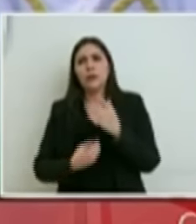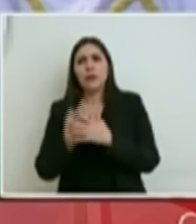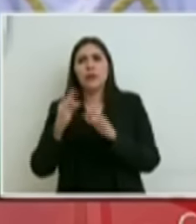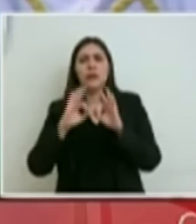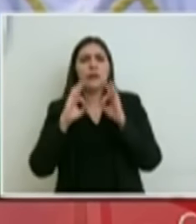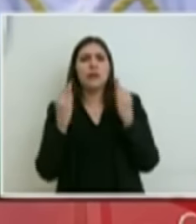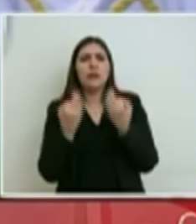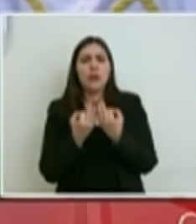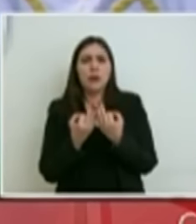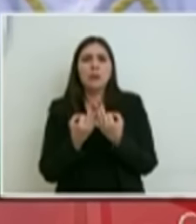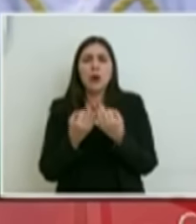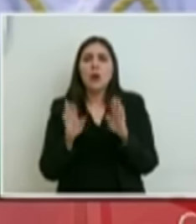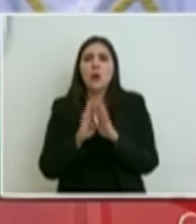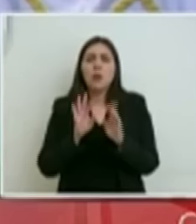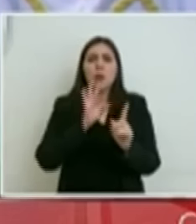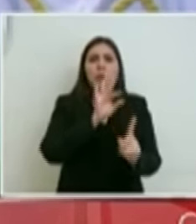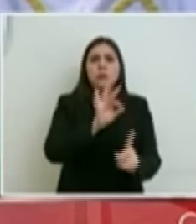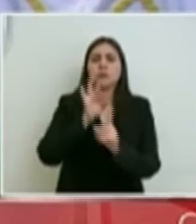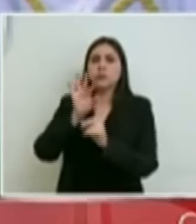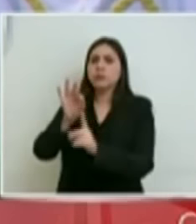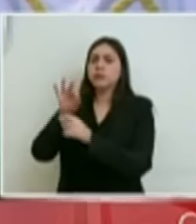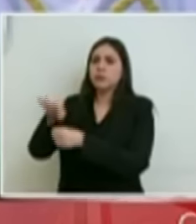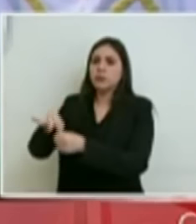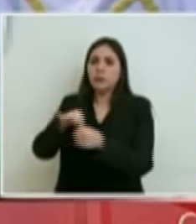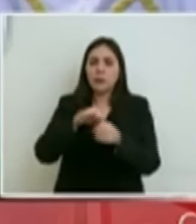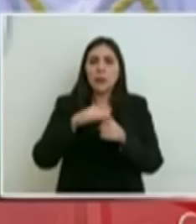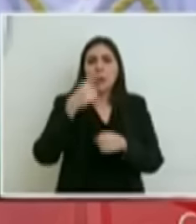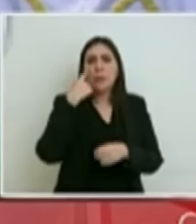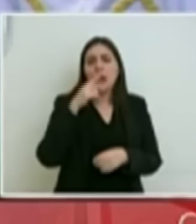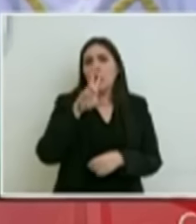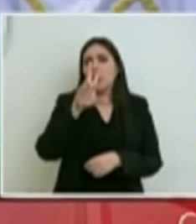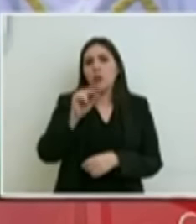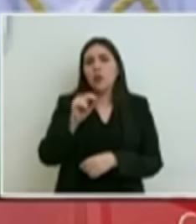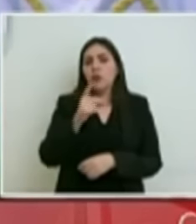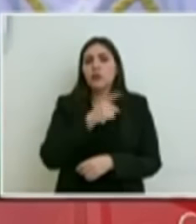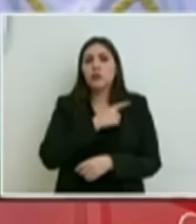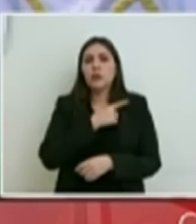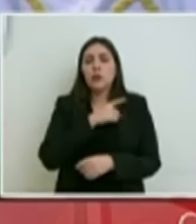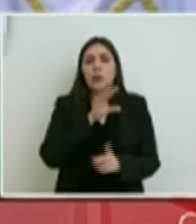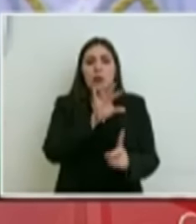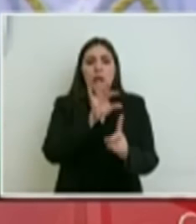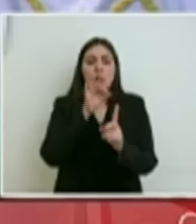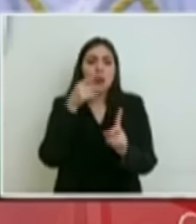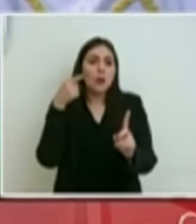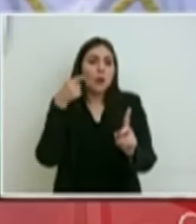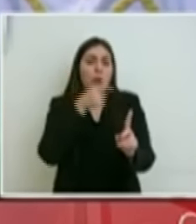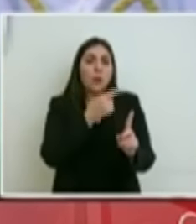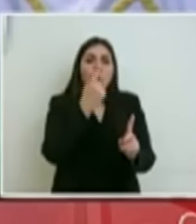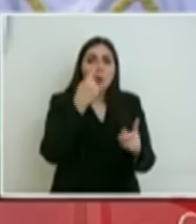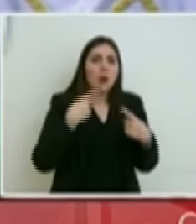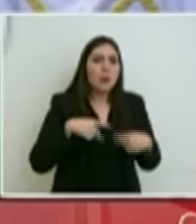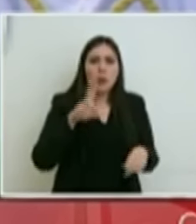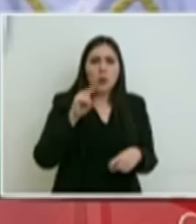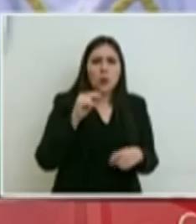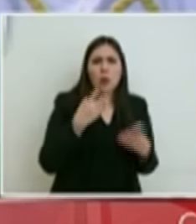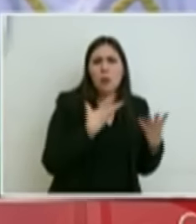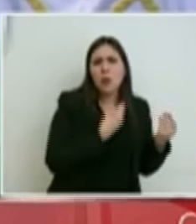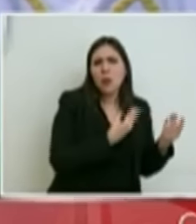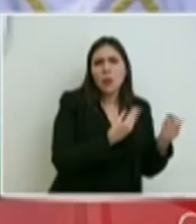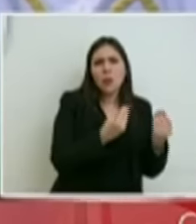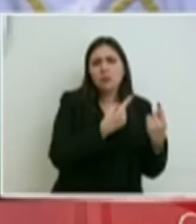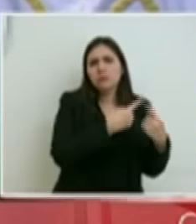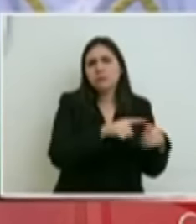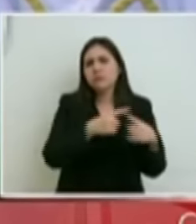popular en el que el nombramiento no esté vinculado directamente a una persona, sino a millones de